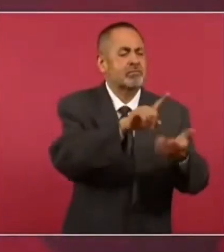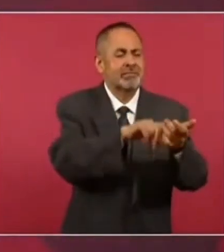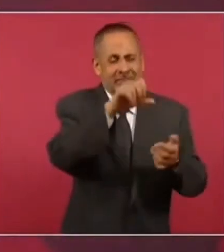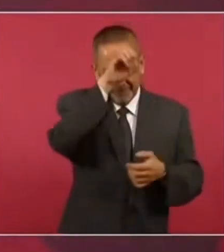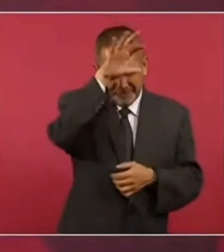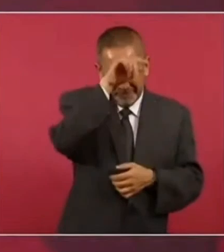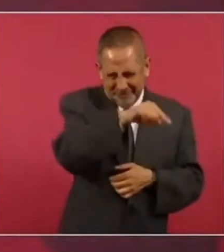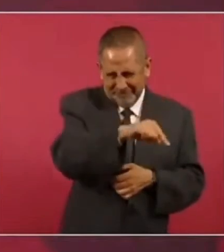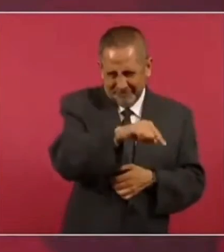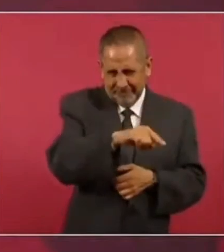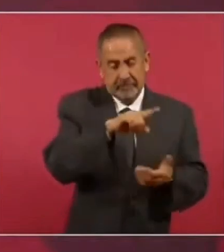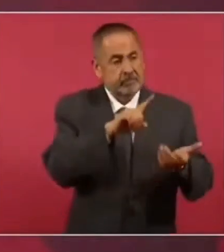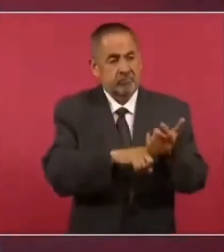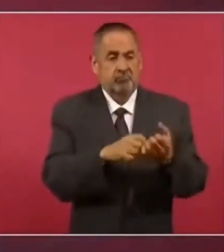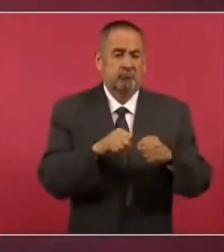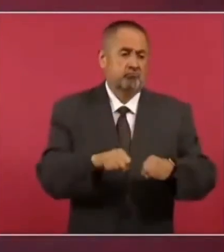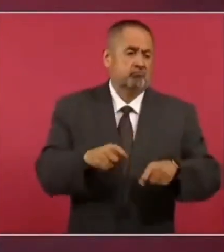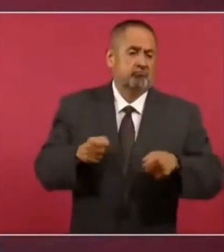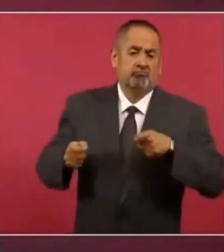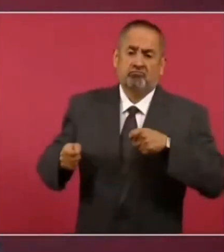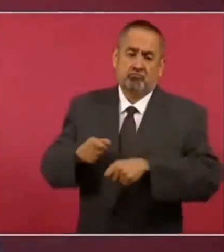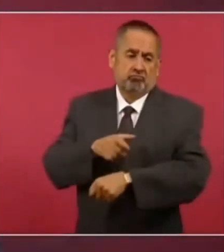tenía mucho poder.